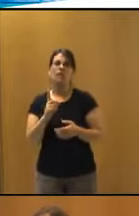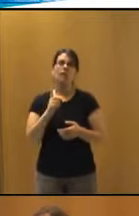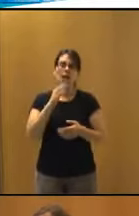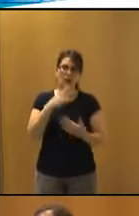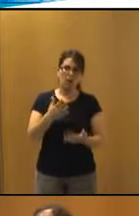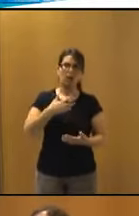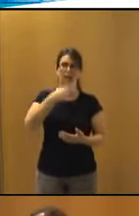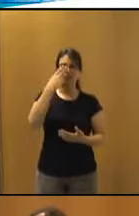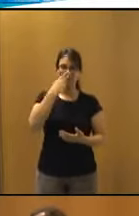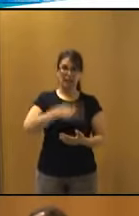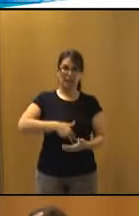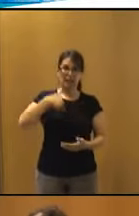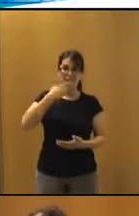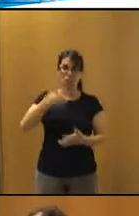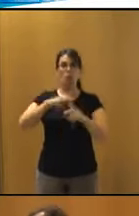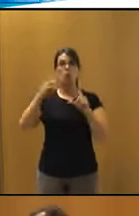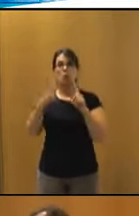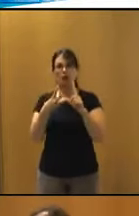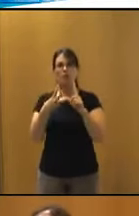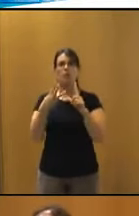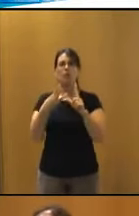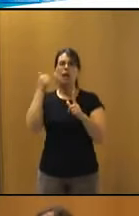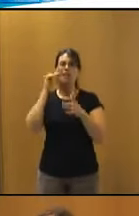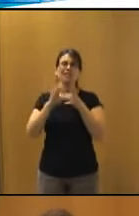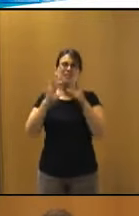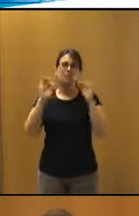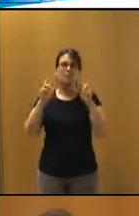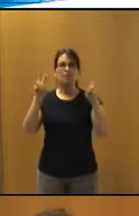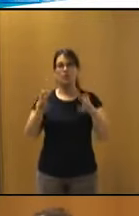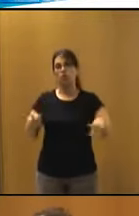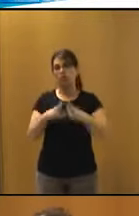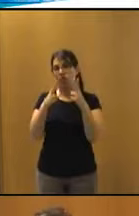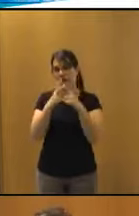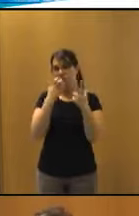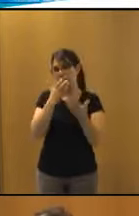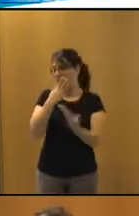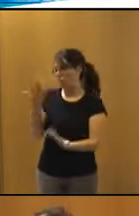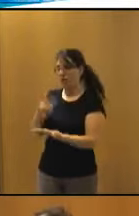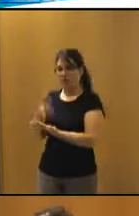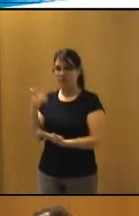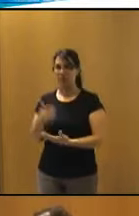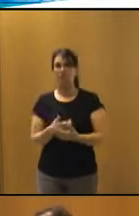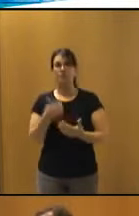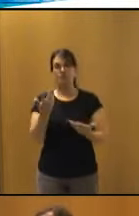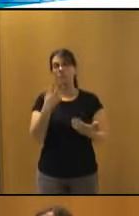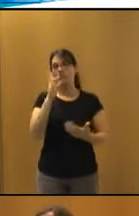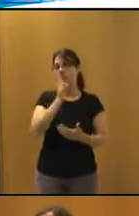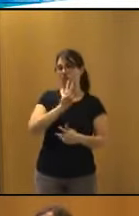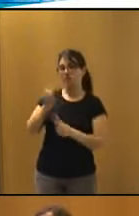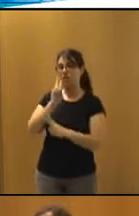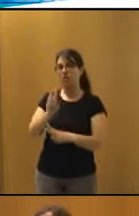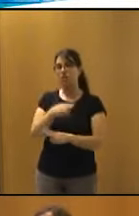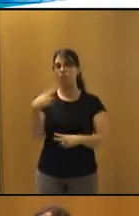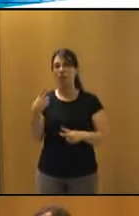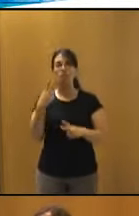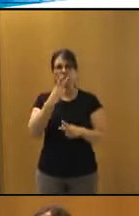Entonces nos interesa en general por la web, pero más todavía cuando son temas sociales, como es el tema que nos ocupa. Y entonces,